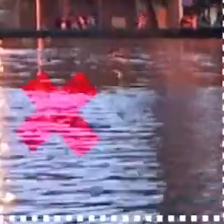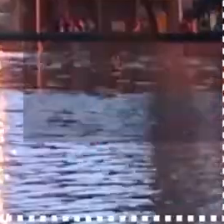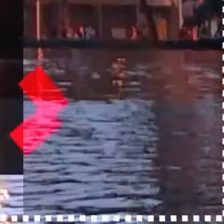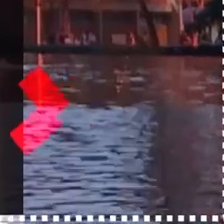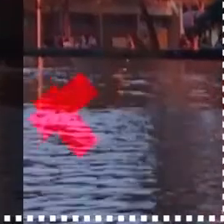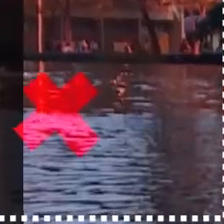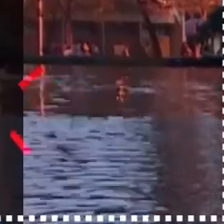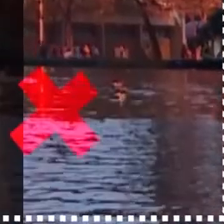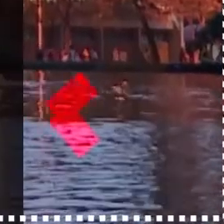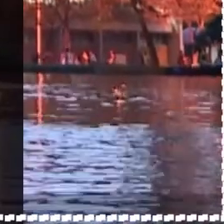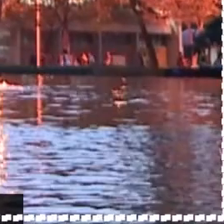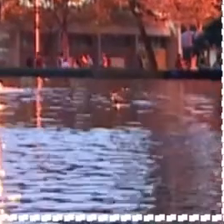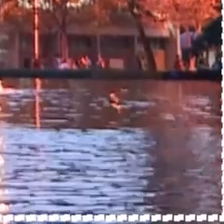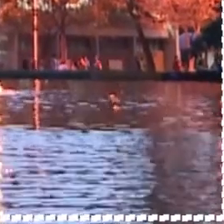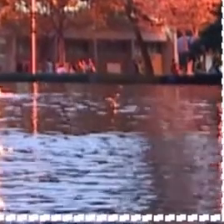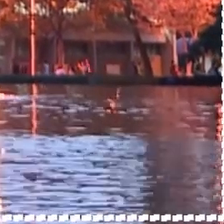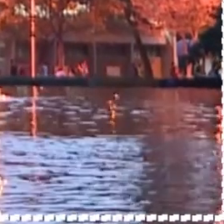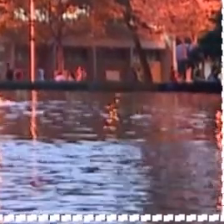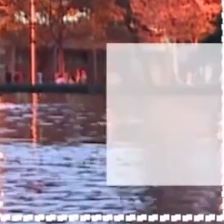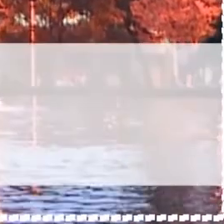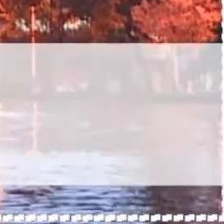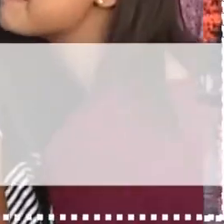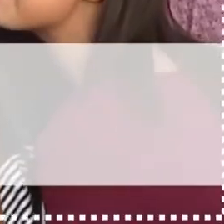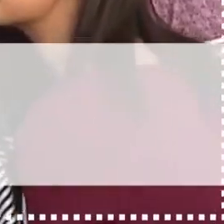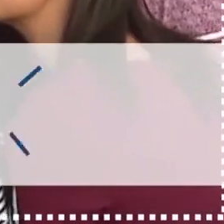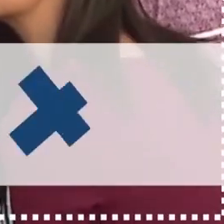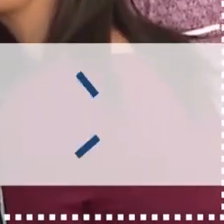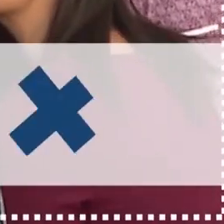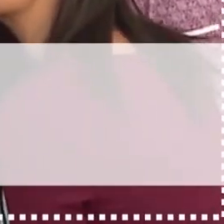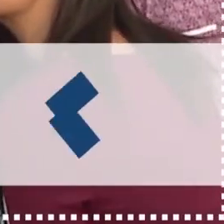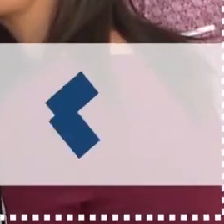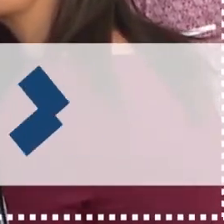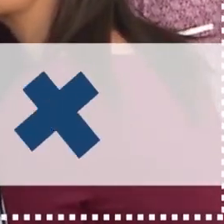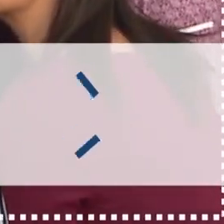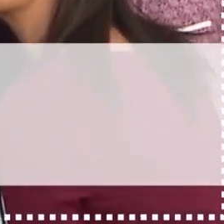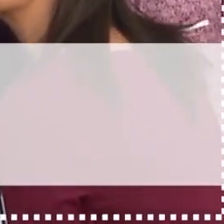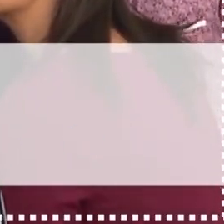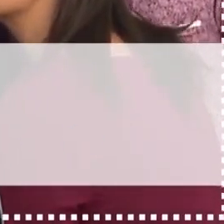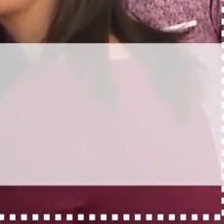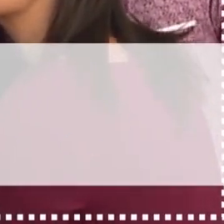Por una universidad más incluyente e innovadora.